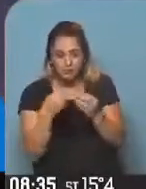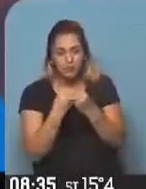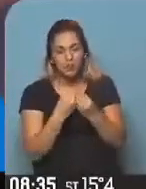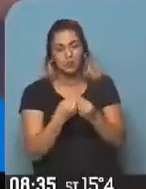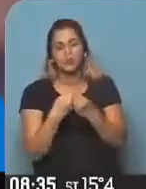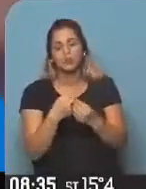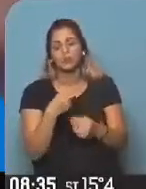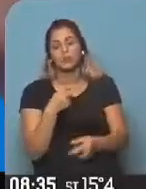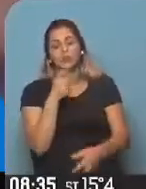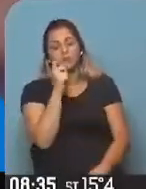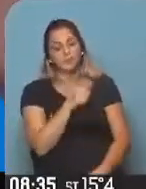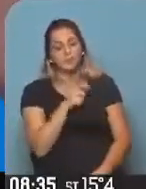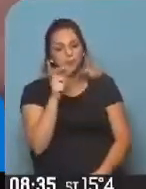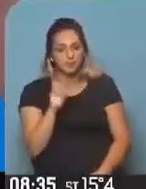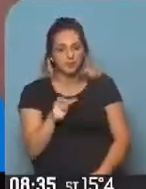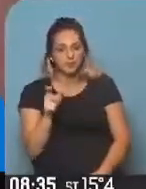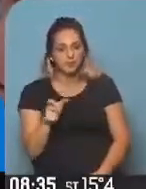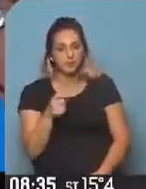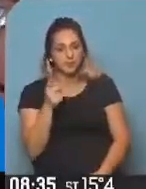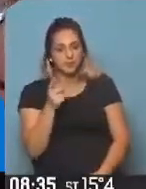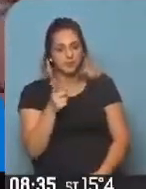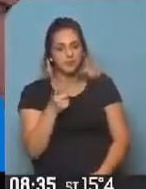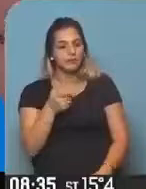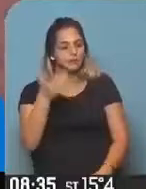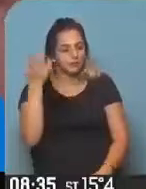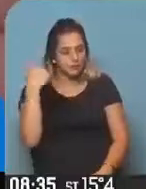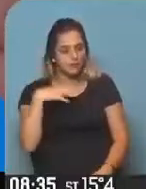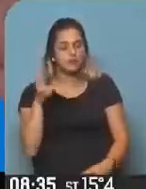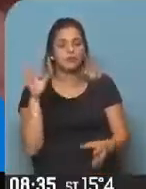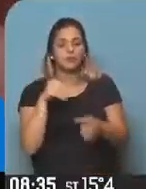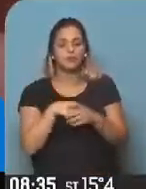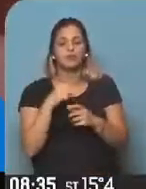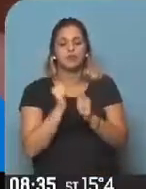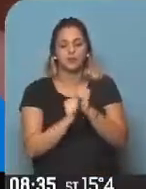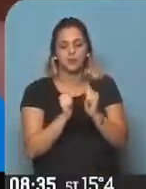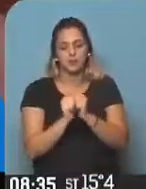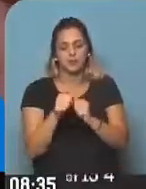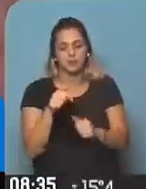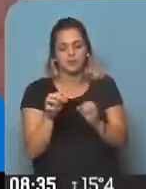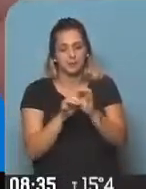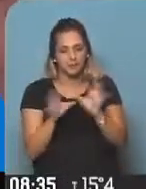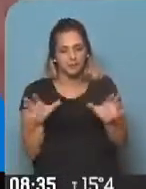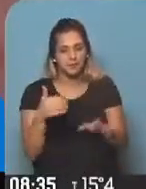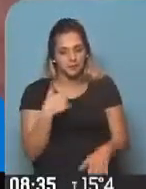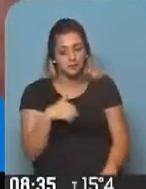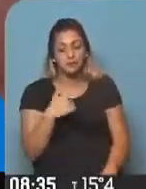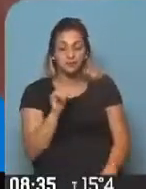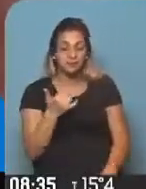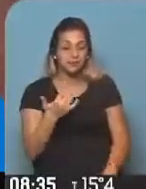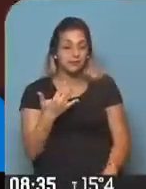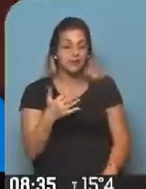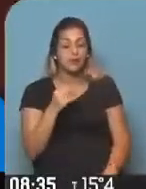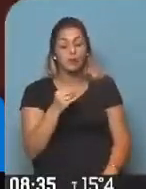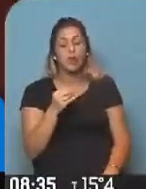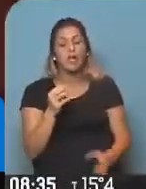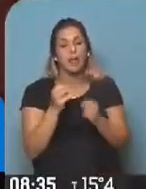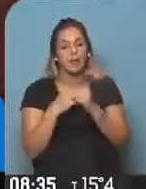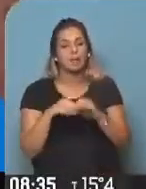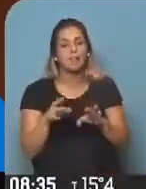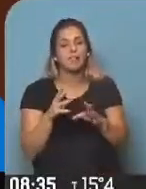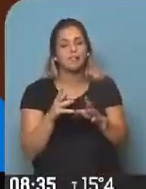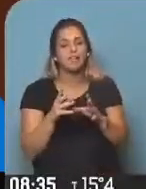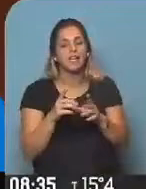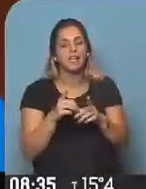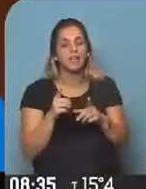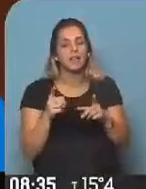con gente que ha sido parte importantísima en la historia de la democracia claro porque los que empiezan a hacer política por